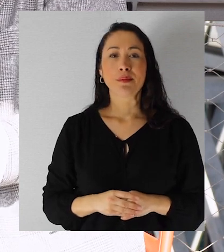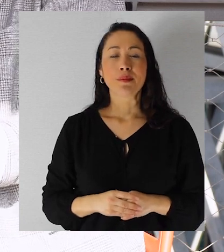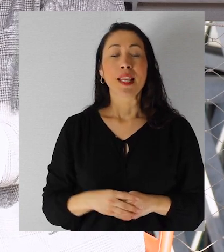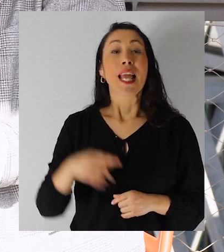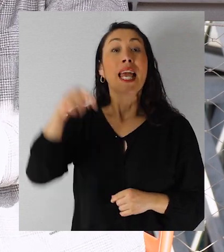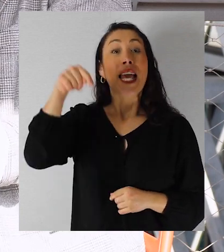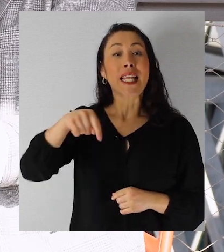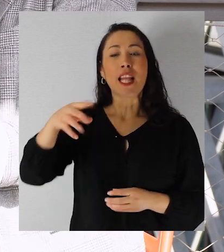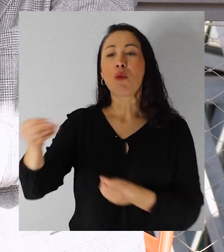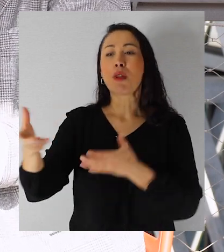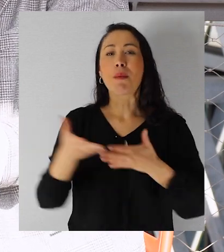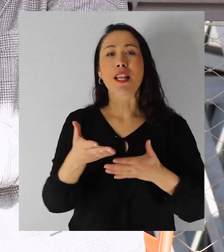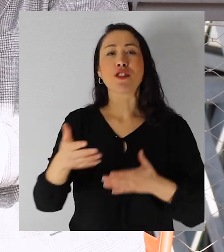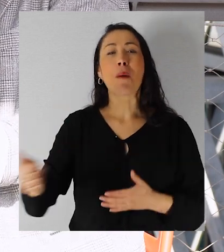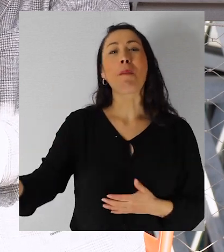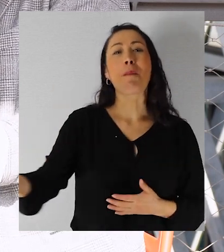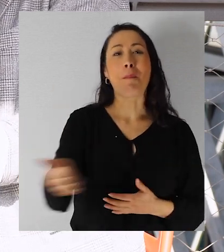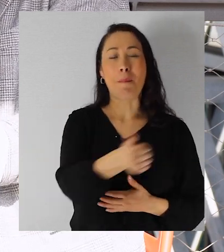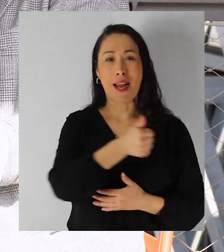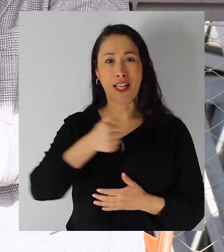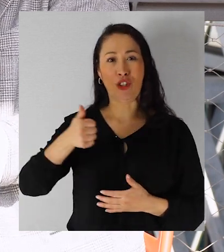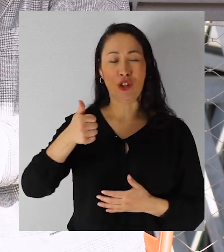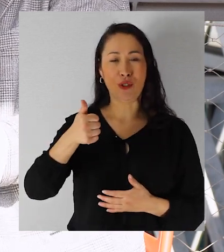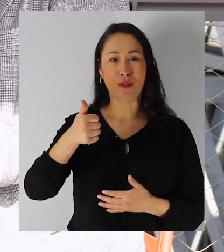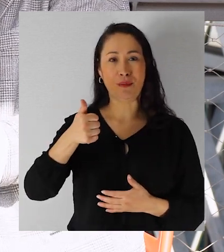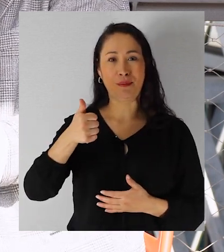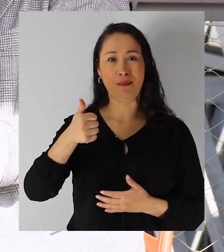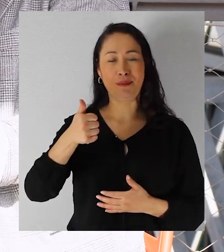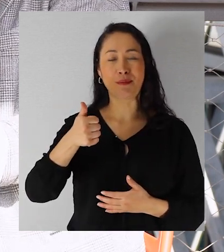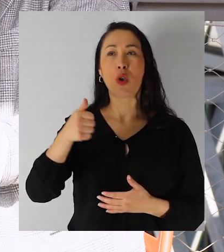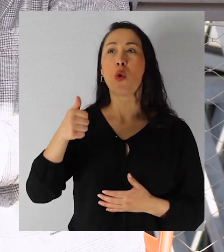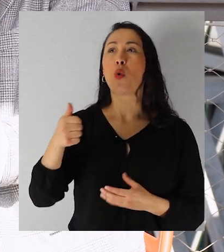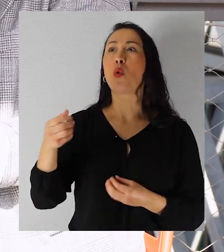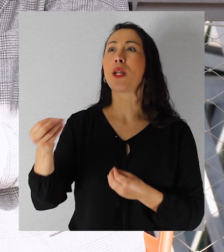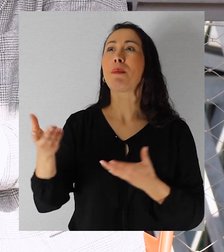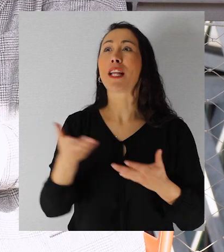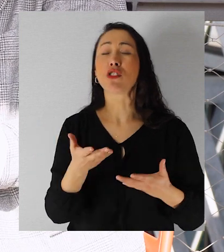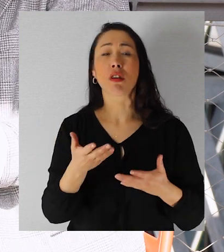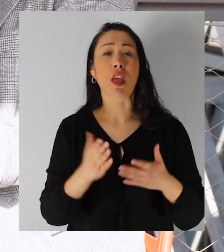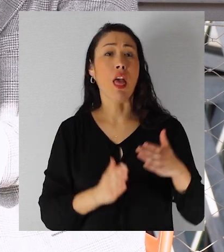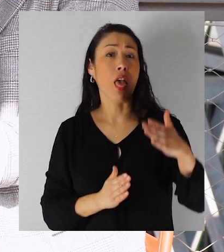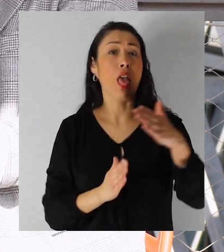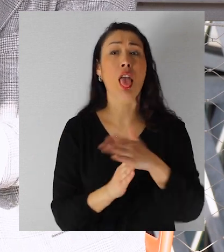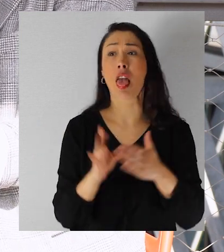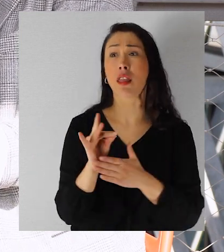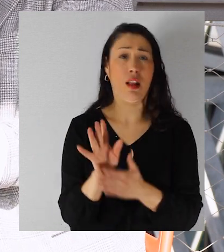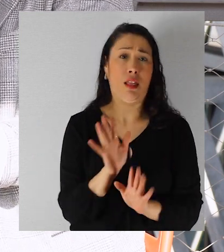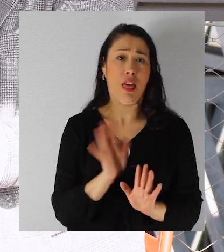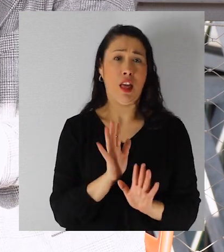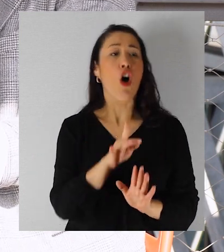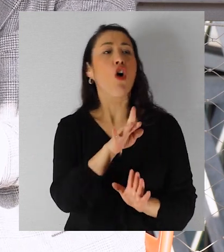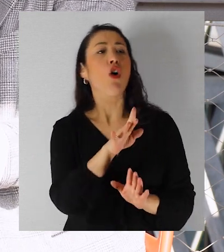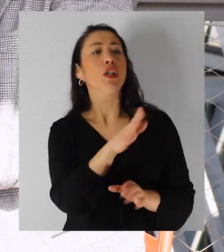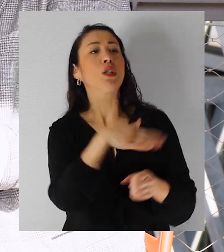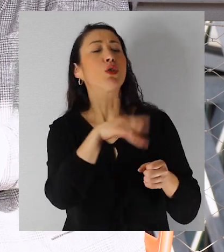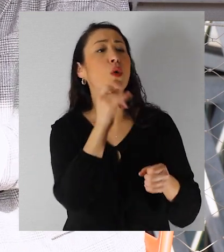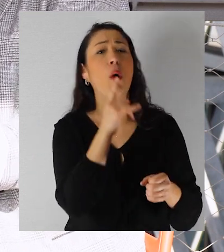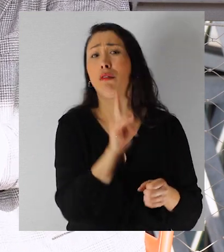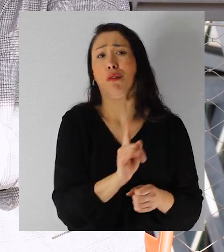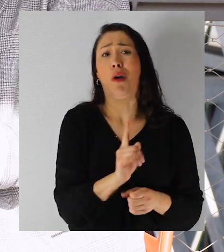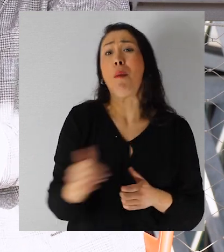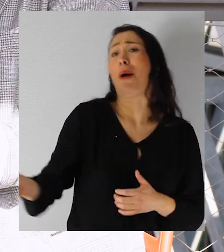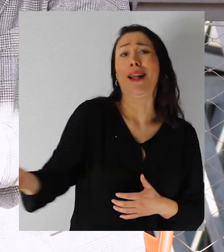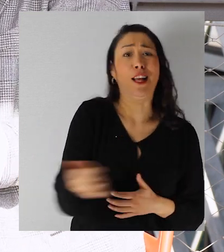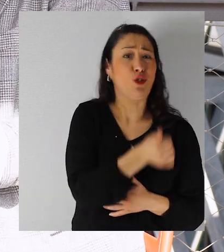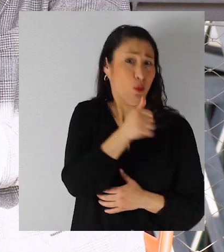Esta es una invitación para todos, ¿ya? Una invitación que no tiene límite de edad, no tiene límite de condición. Como tú dices, el patrimonio es de